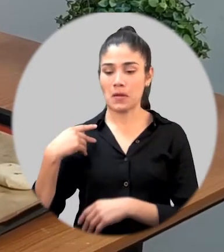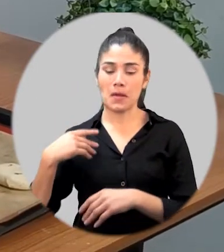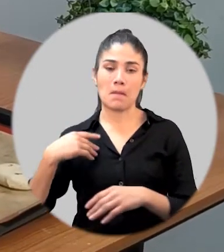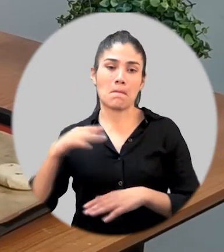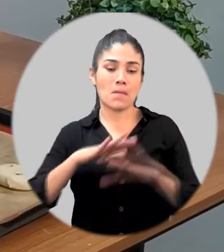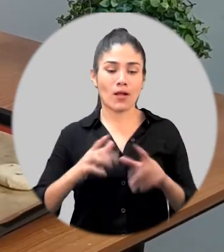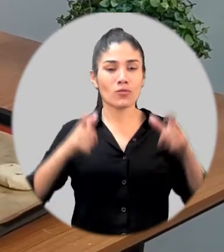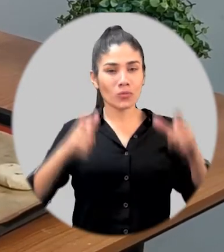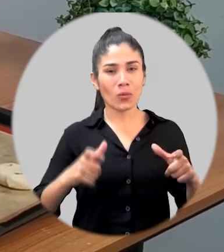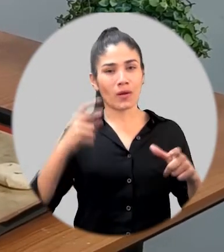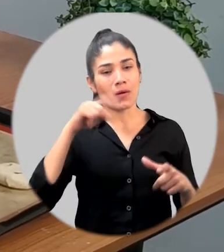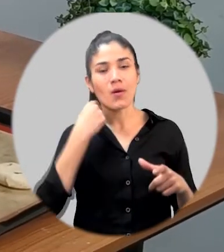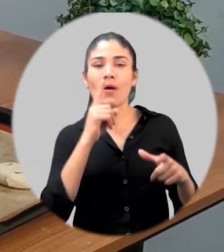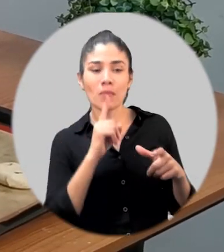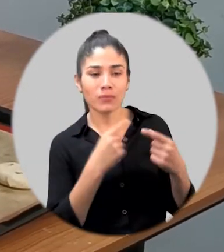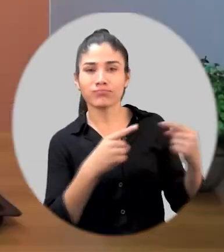los cumpleaños,